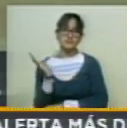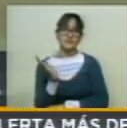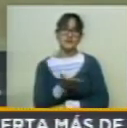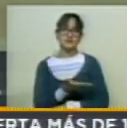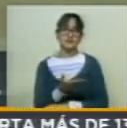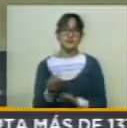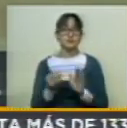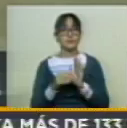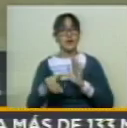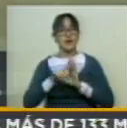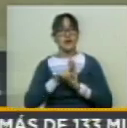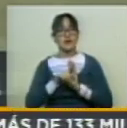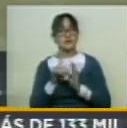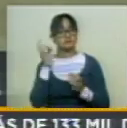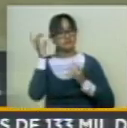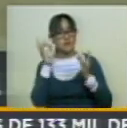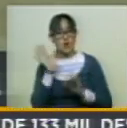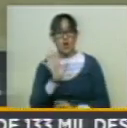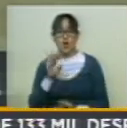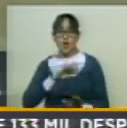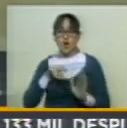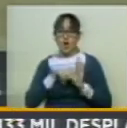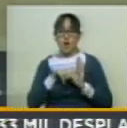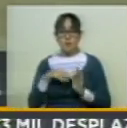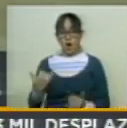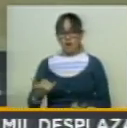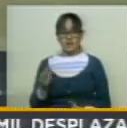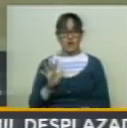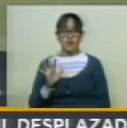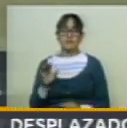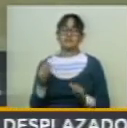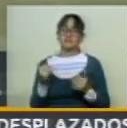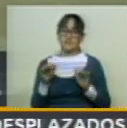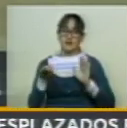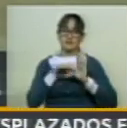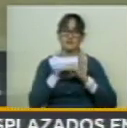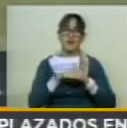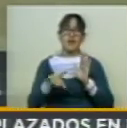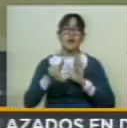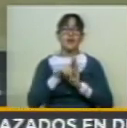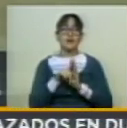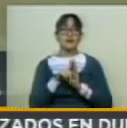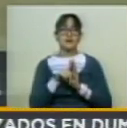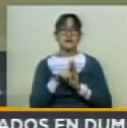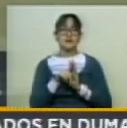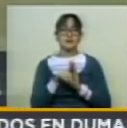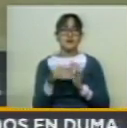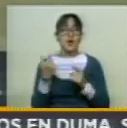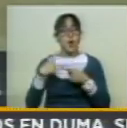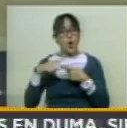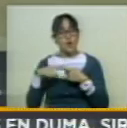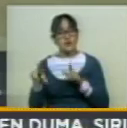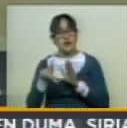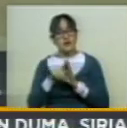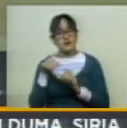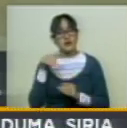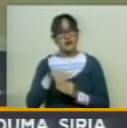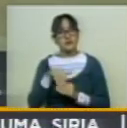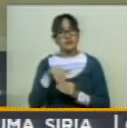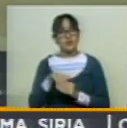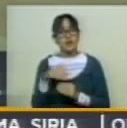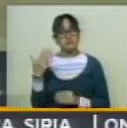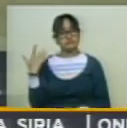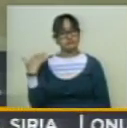la ley, no es algo inventado de esta norma de ahorita. Eso está en la ley y ha estado en las otras leyes electorales desde